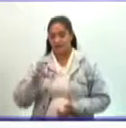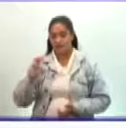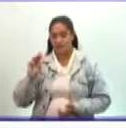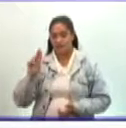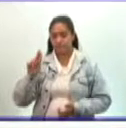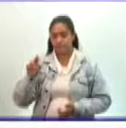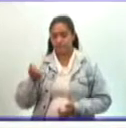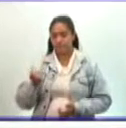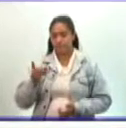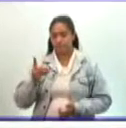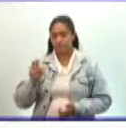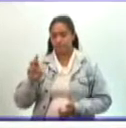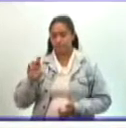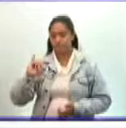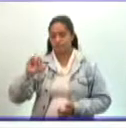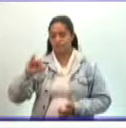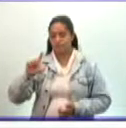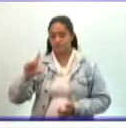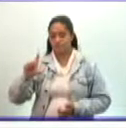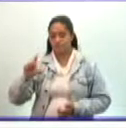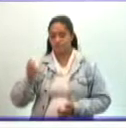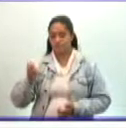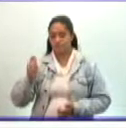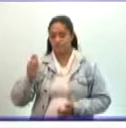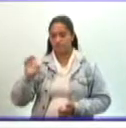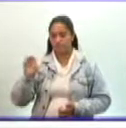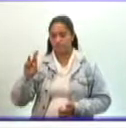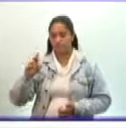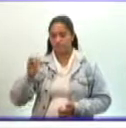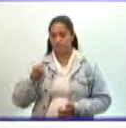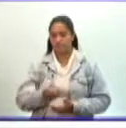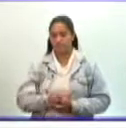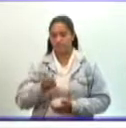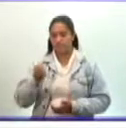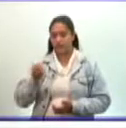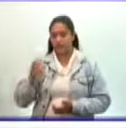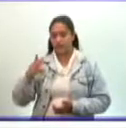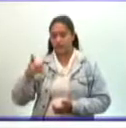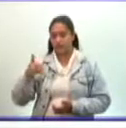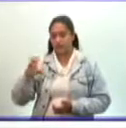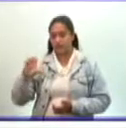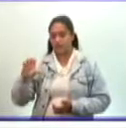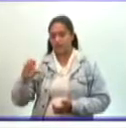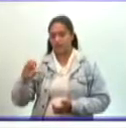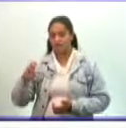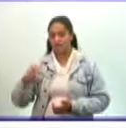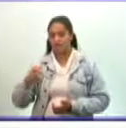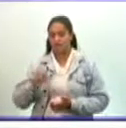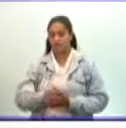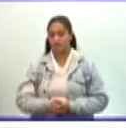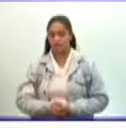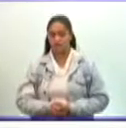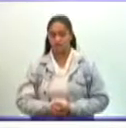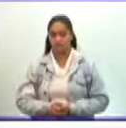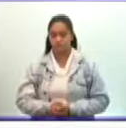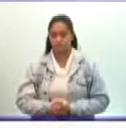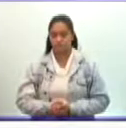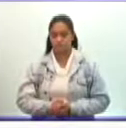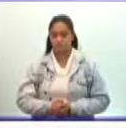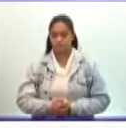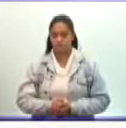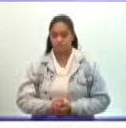ADS. Recuerda que para calcular el área de cualquier figura plana tienes que